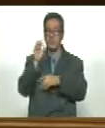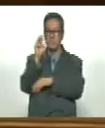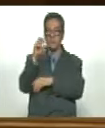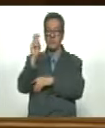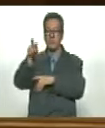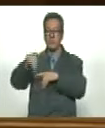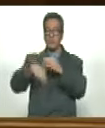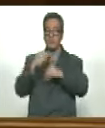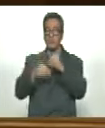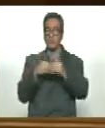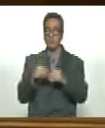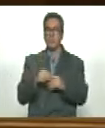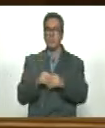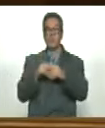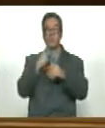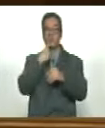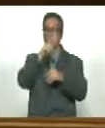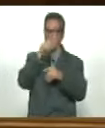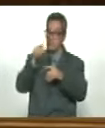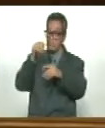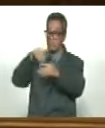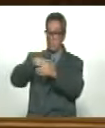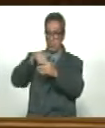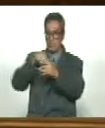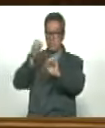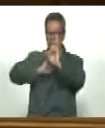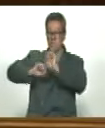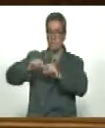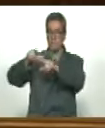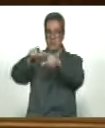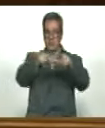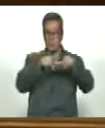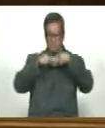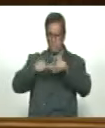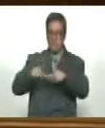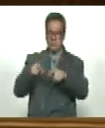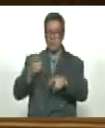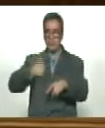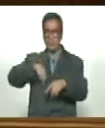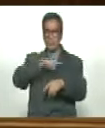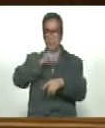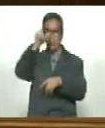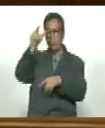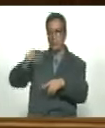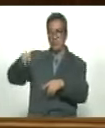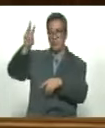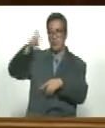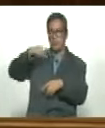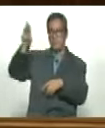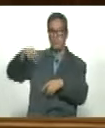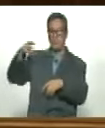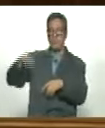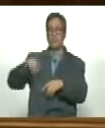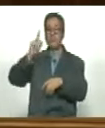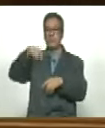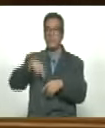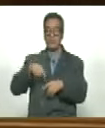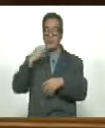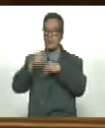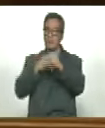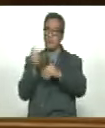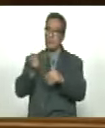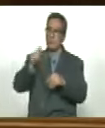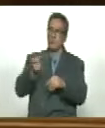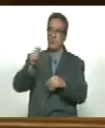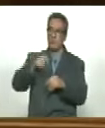Nacional propuso, ese referendo consultivo para defender, proteger, preservar nuestra Guayana exequivo. Y por supuesto que hay que hacer